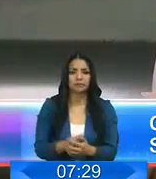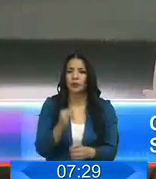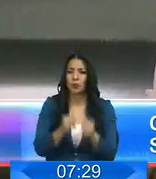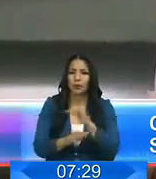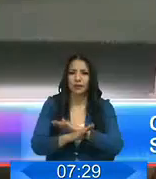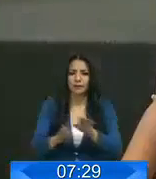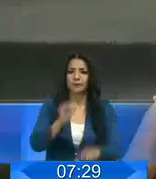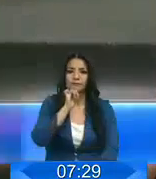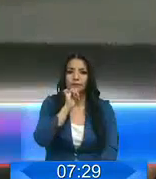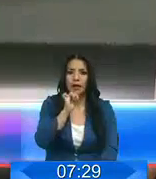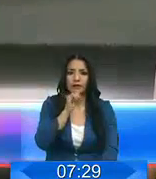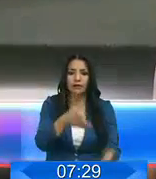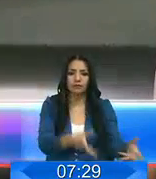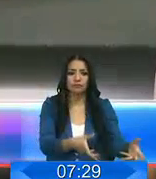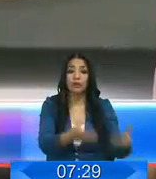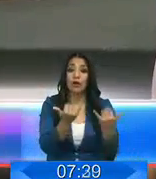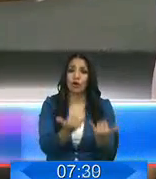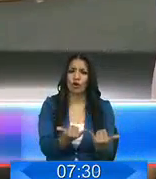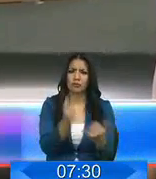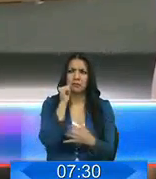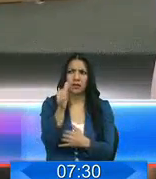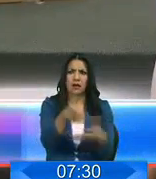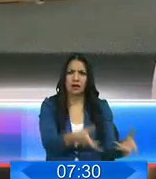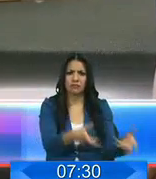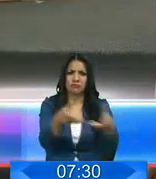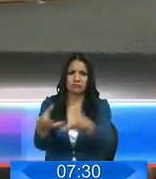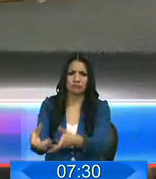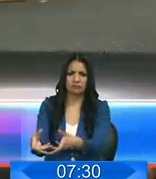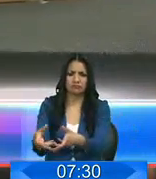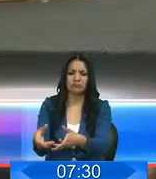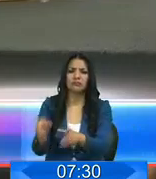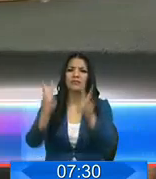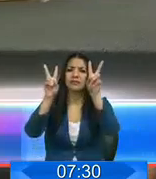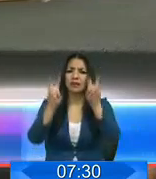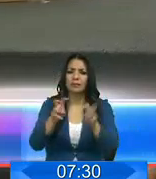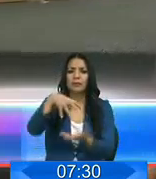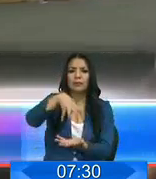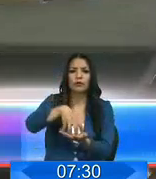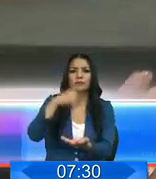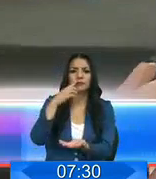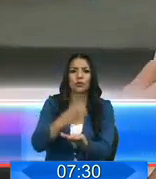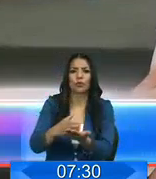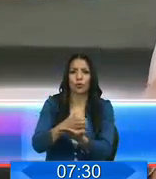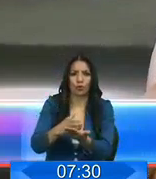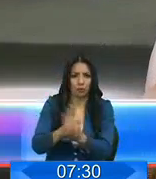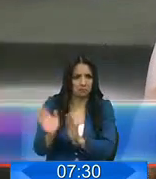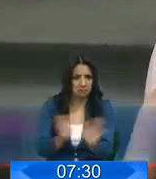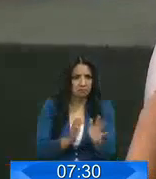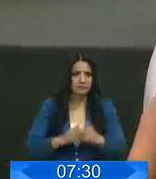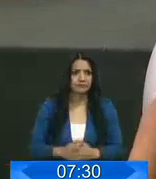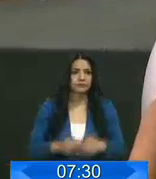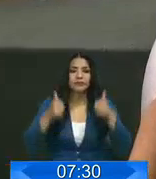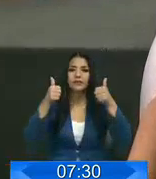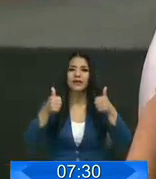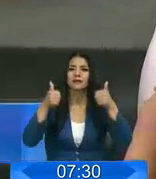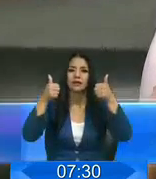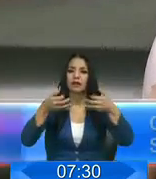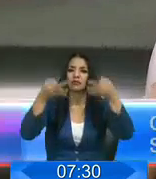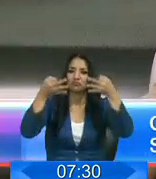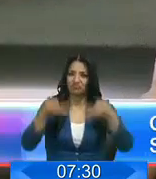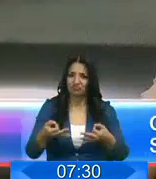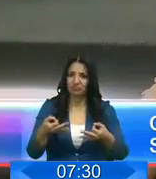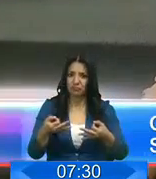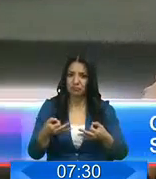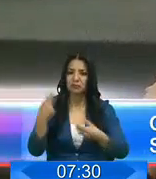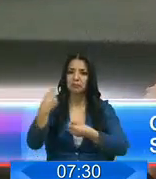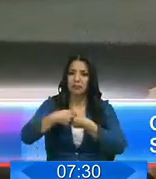es hacer traslado entre el día de hoy y mañana al IGM, lo que corresponde a la provincia de El Oro. Las candidaturas que están en firme y entrarían